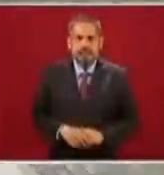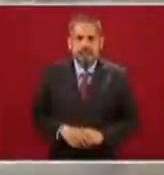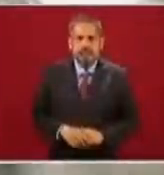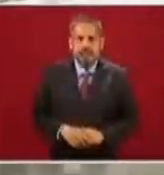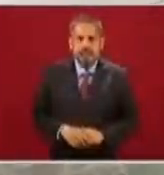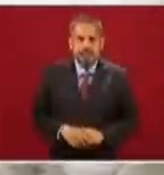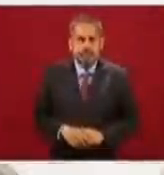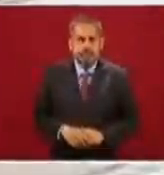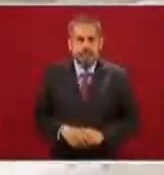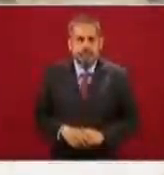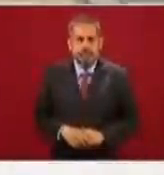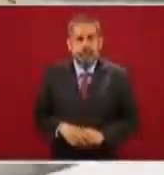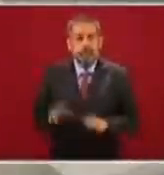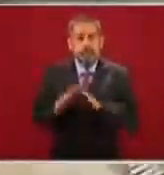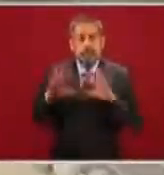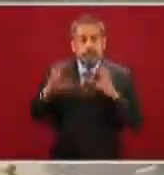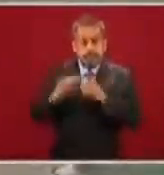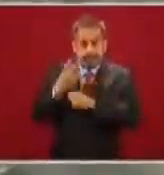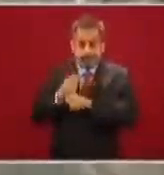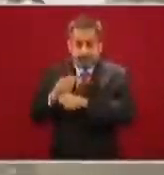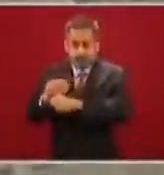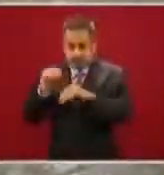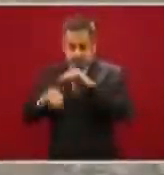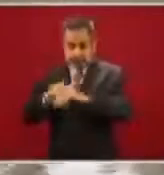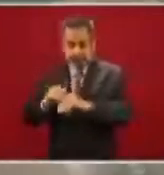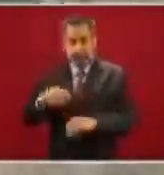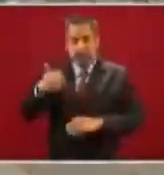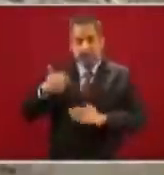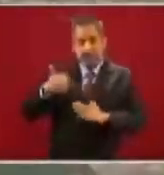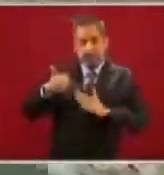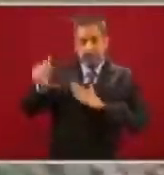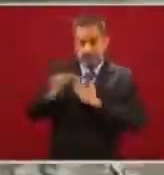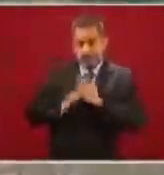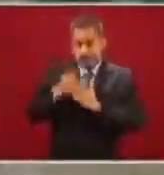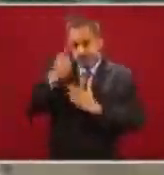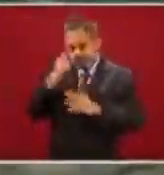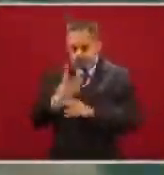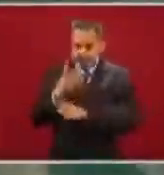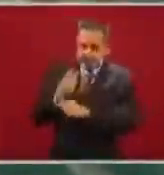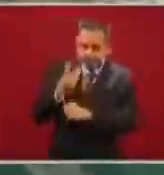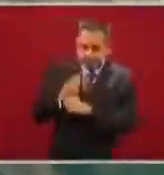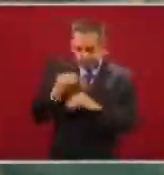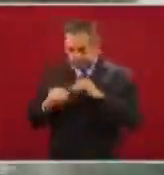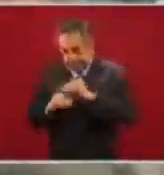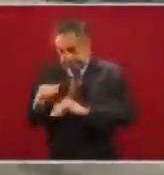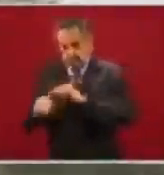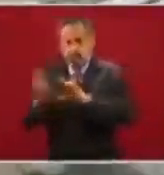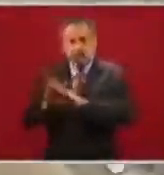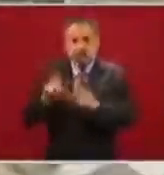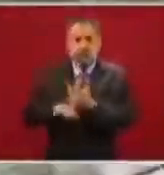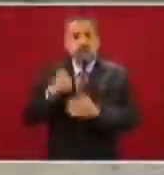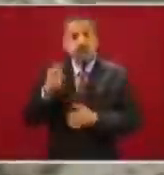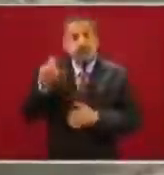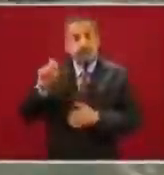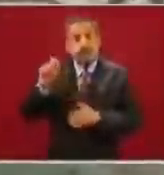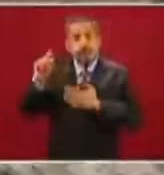El periodo de ejecución son 6 meses que vamos a requerir todavía para afinar los proyectos y 20 meses de ejecución. Esto nos